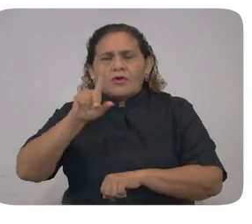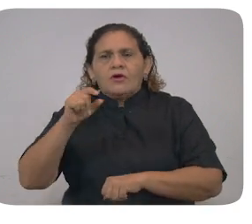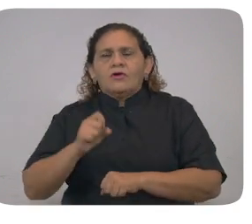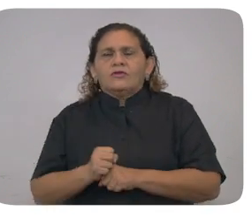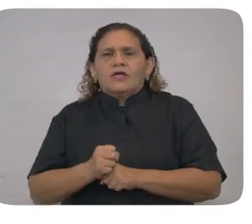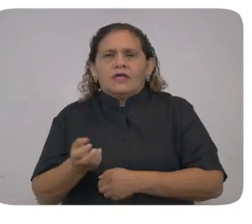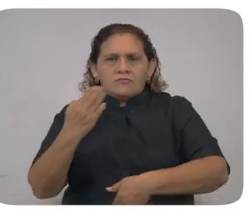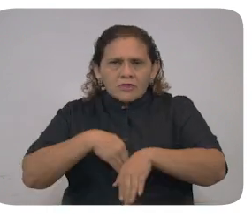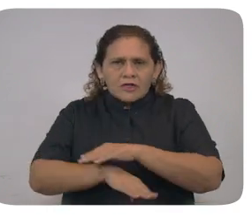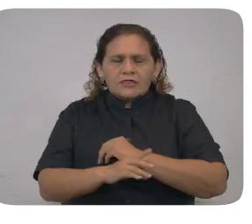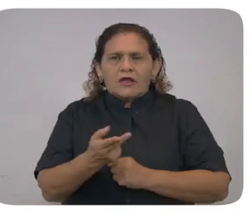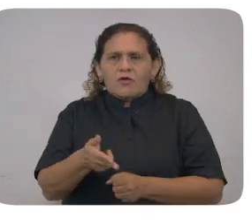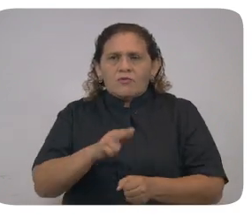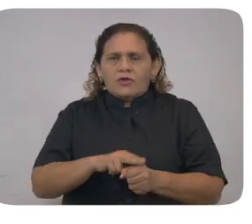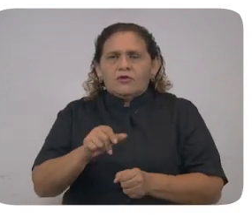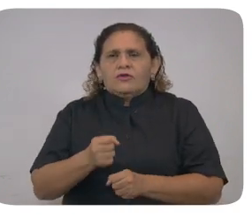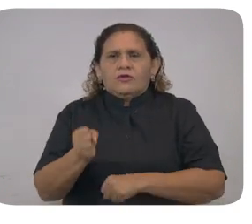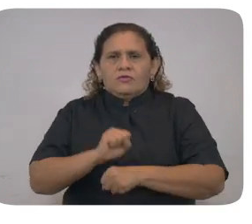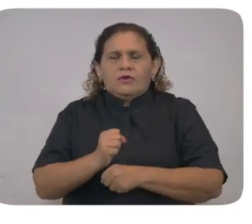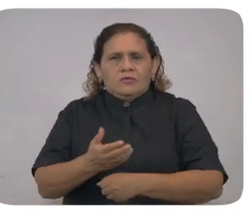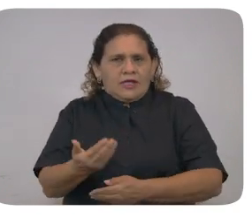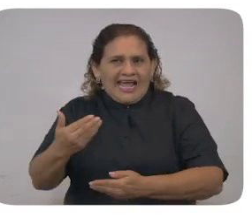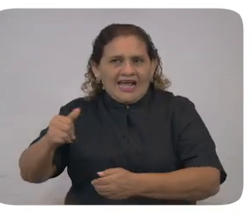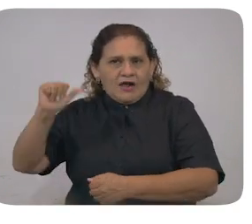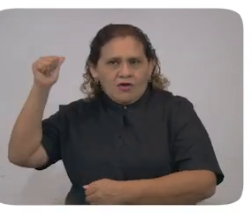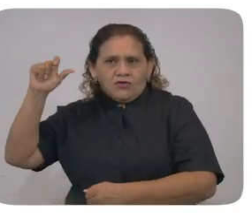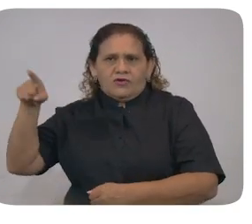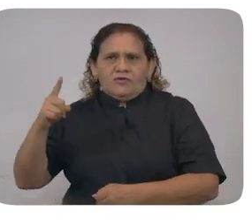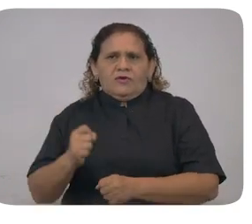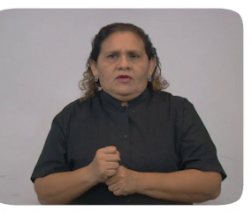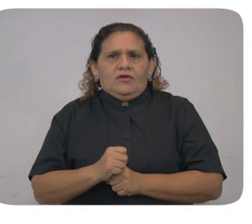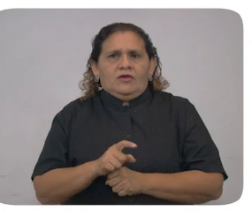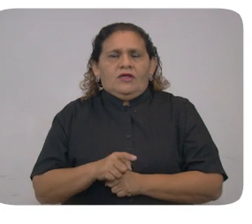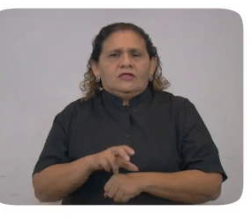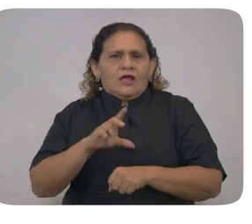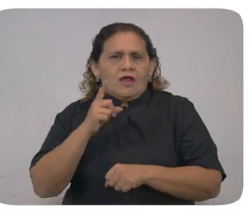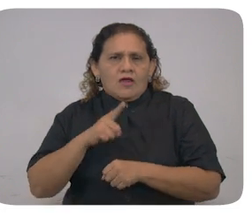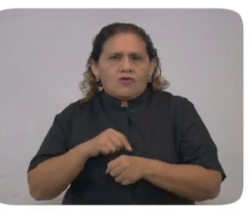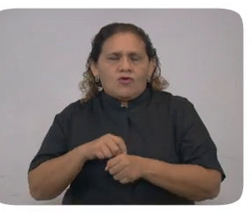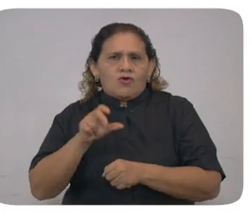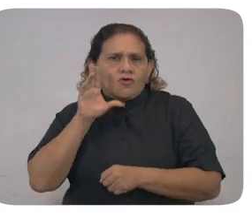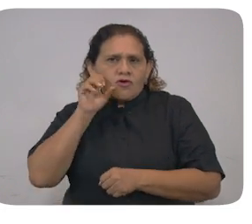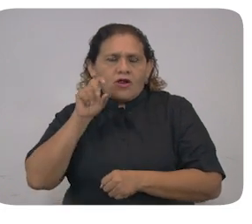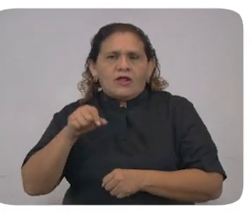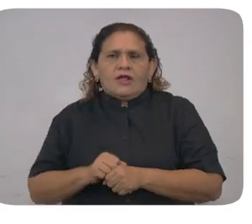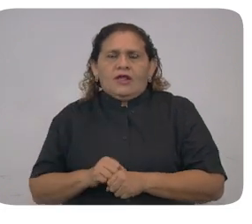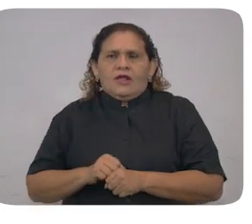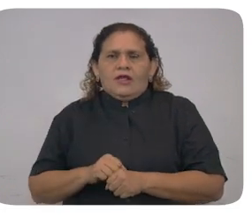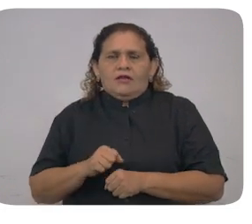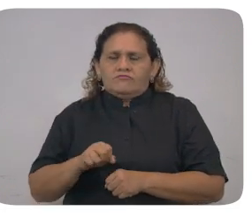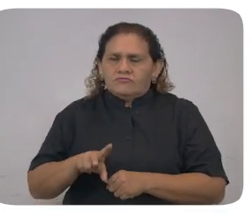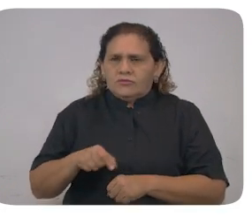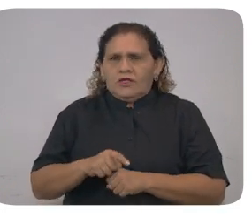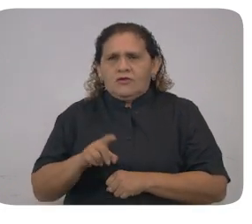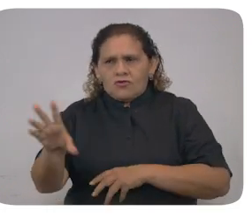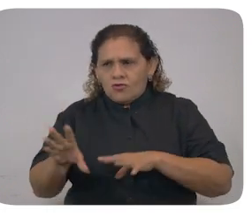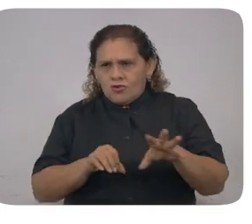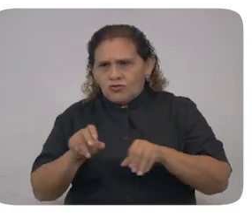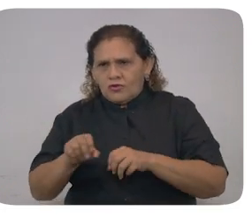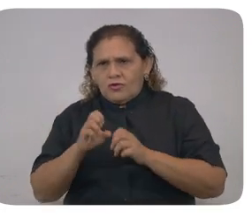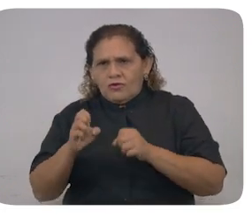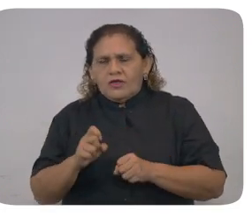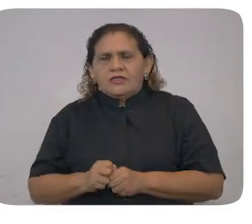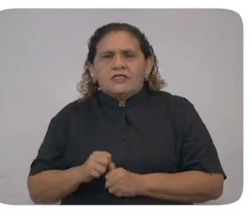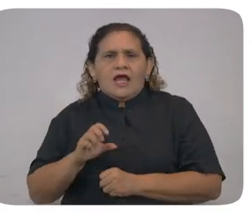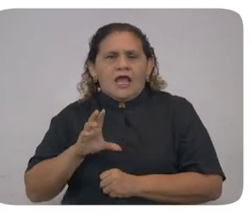admisiones hospitalarias de la semana con respecto a la anterior está en color naranja. El ritmo de contagiosidad del coronavirus está